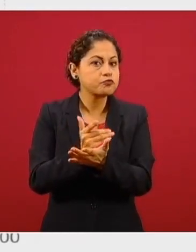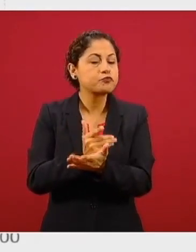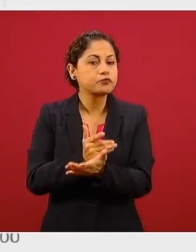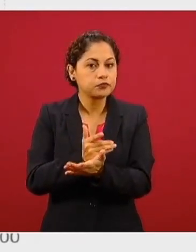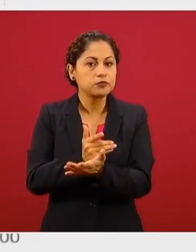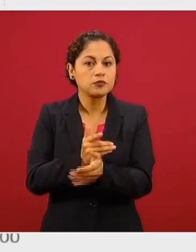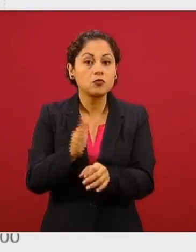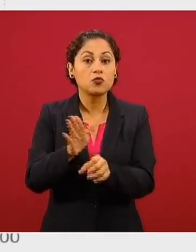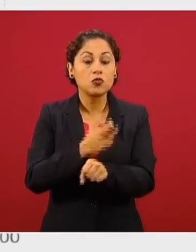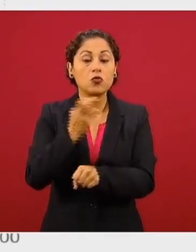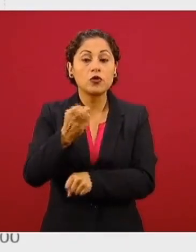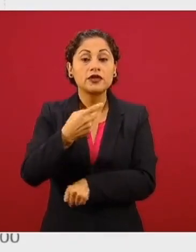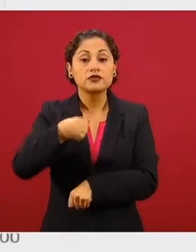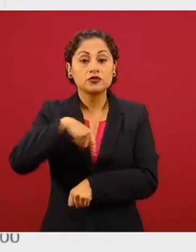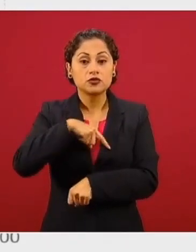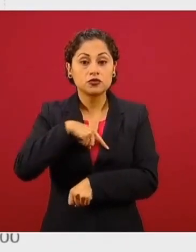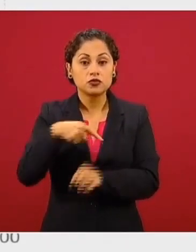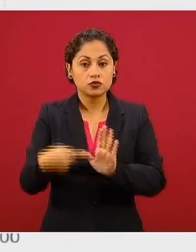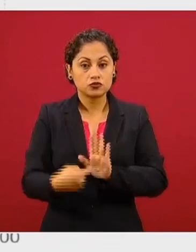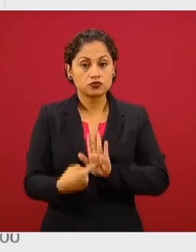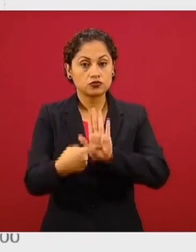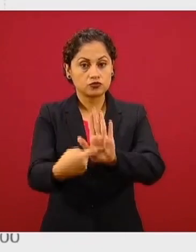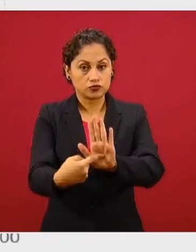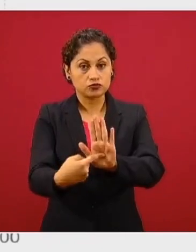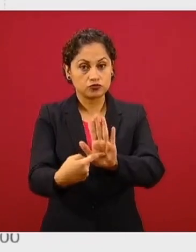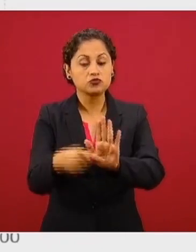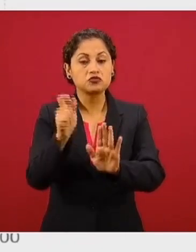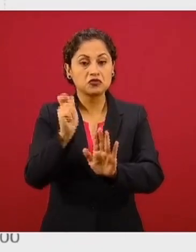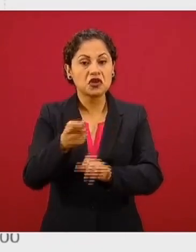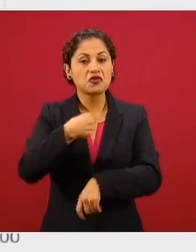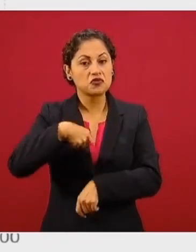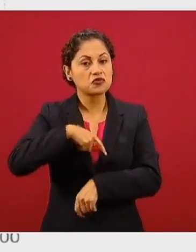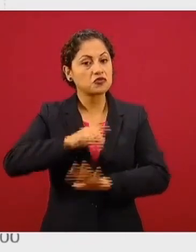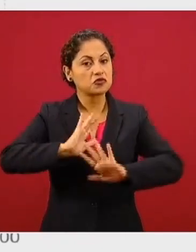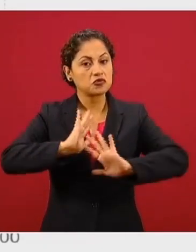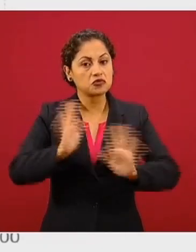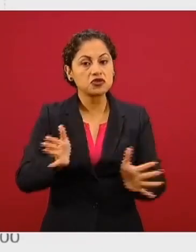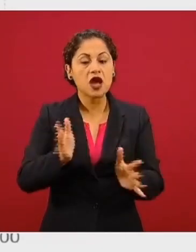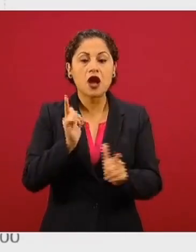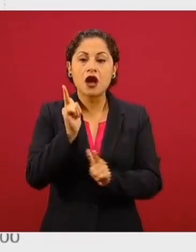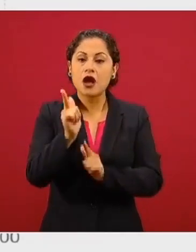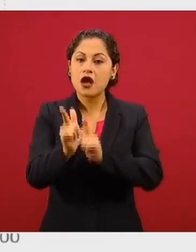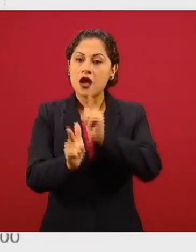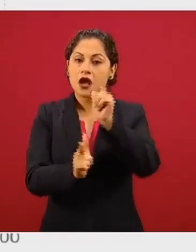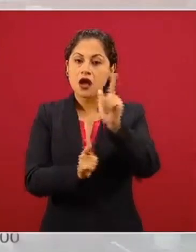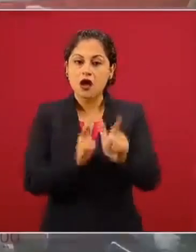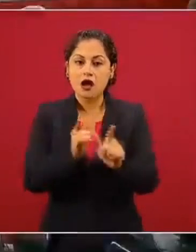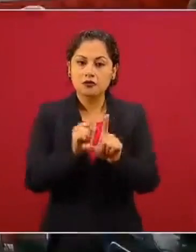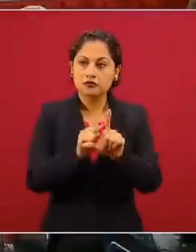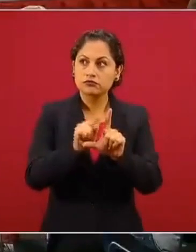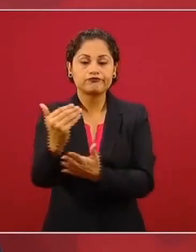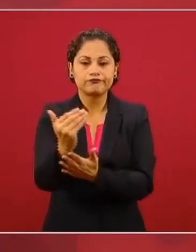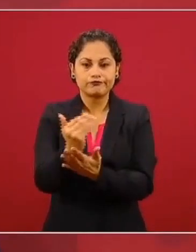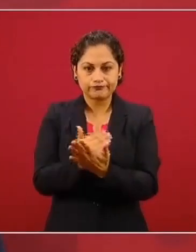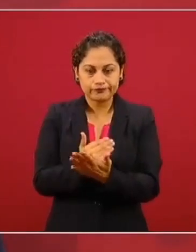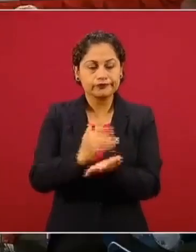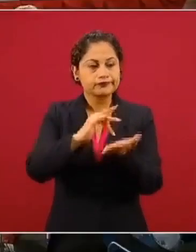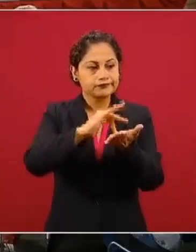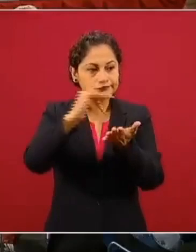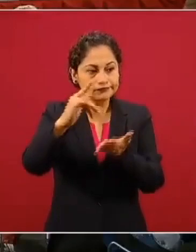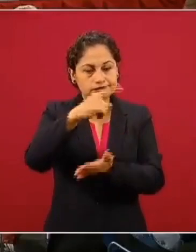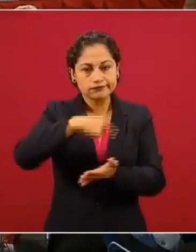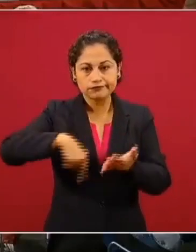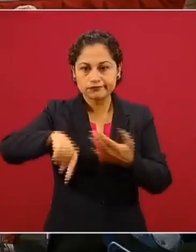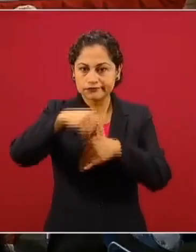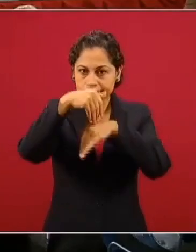otros elementos de evidencia que hemos aplanado la curva. Para que nadie se confunda y malinterprete, aplanar la curva, no, y eso es lo que se puede